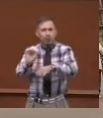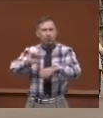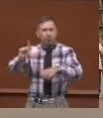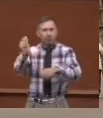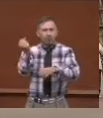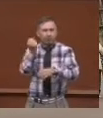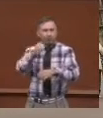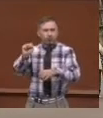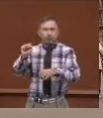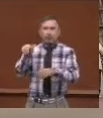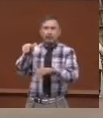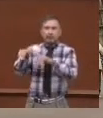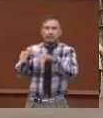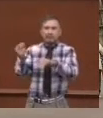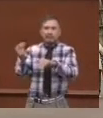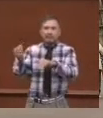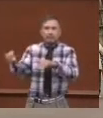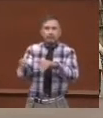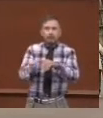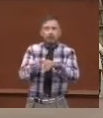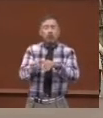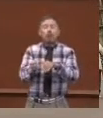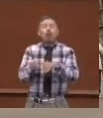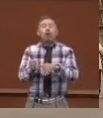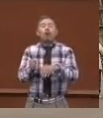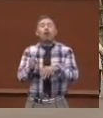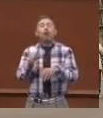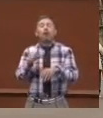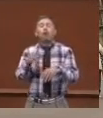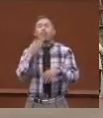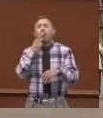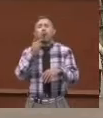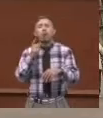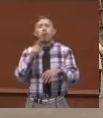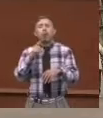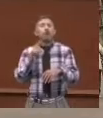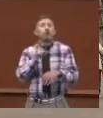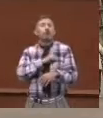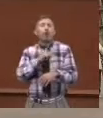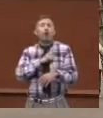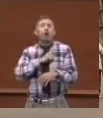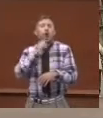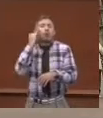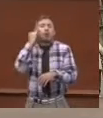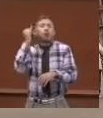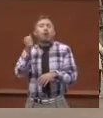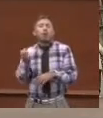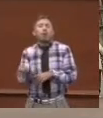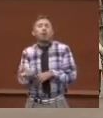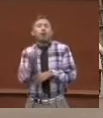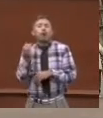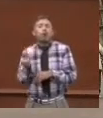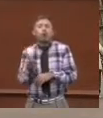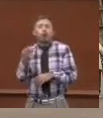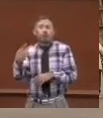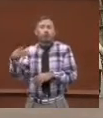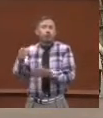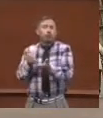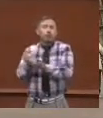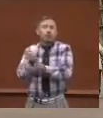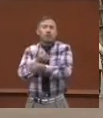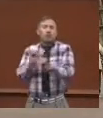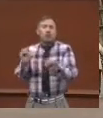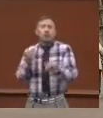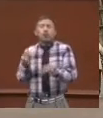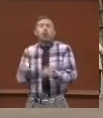pretendiendo falazmente que estos habían actuado de manera espontánea e independiente. Las evidencias